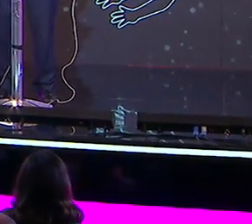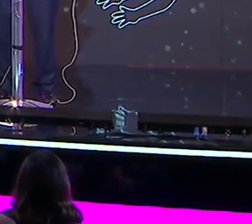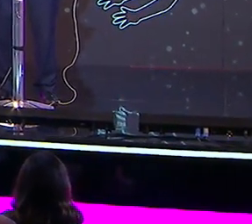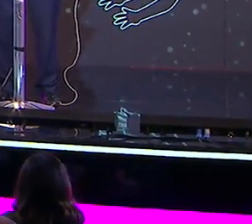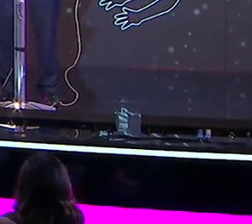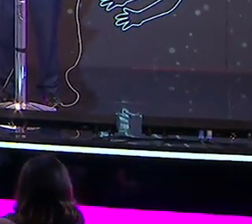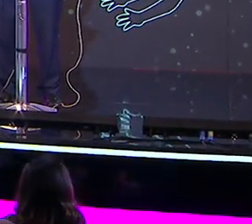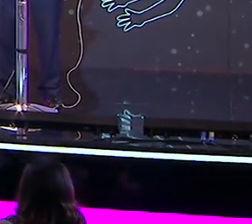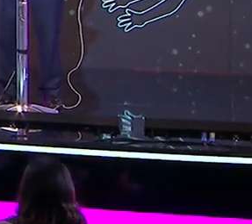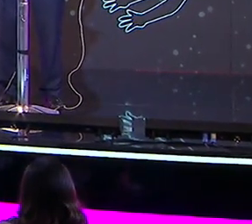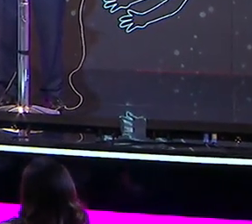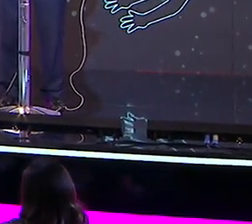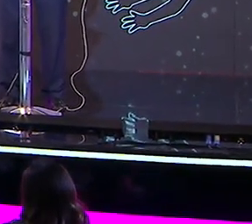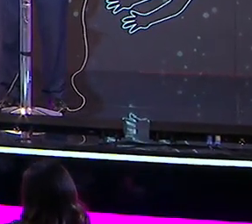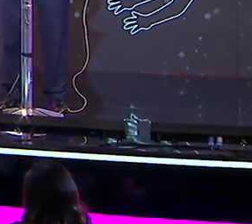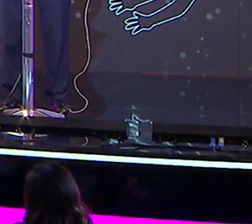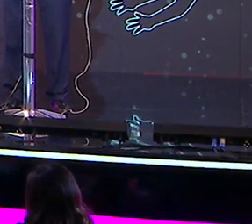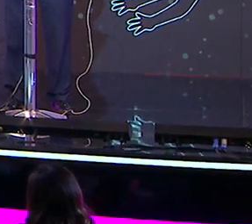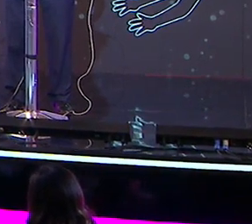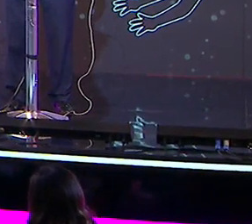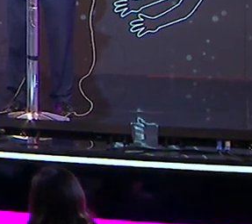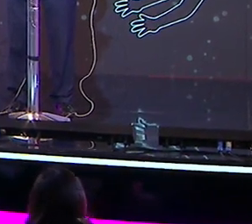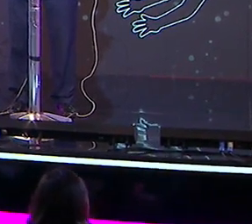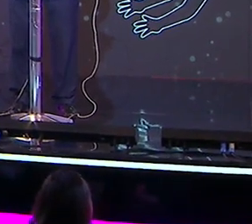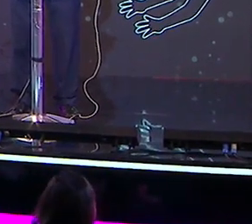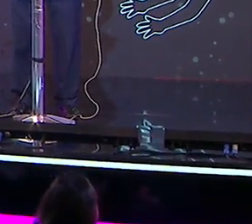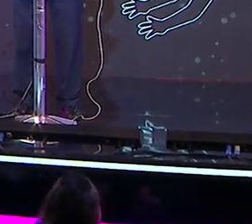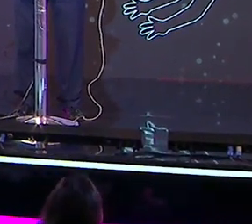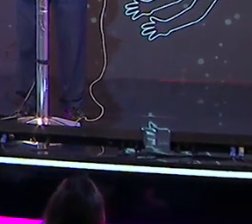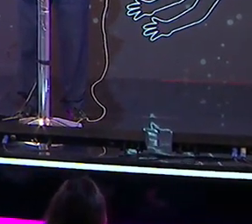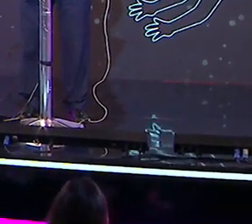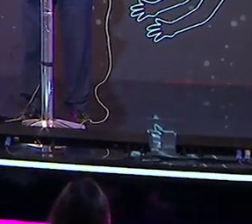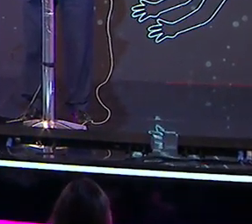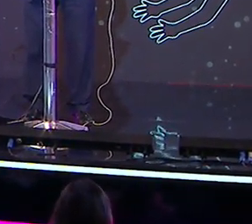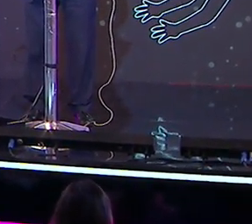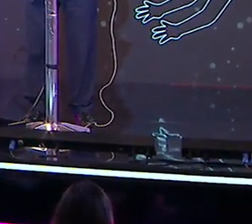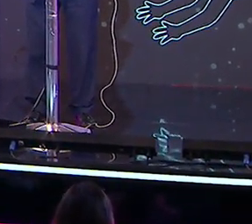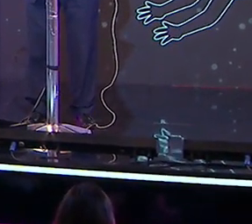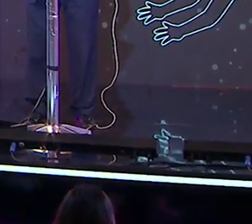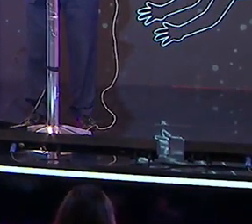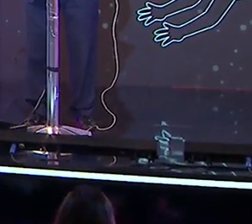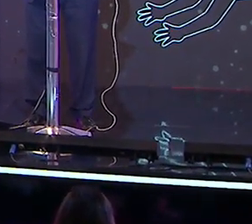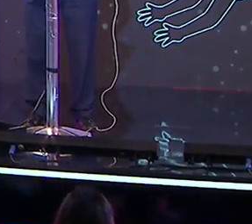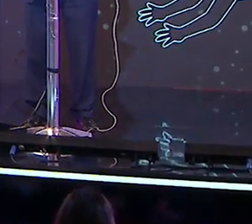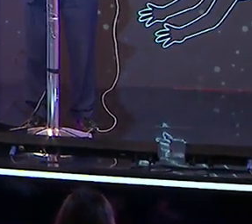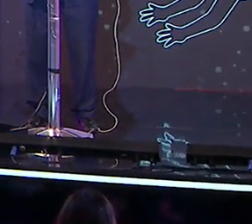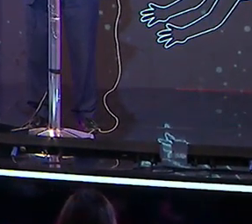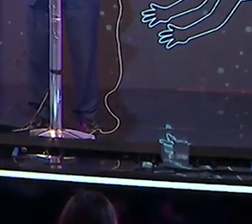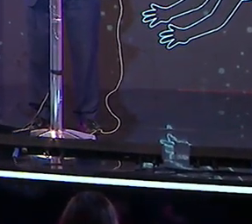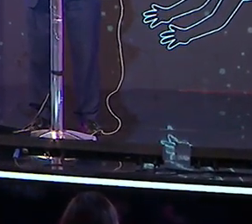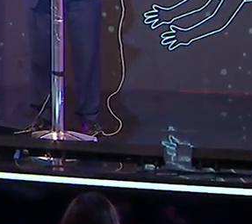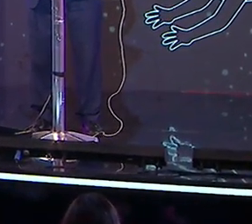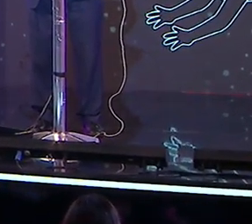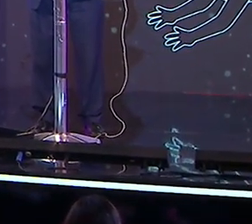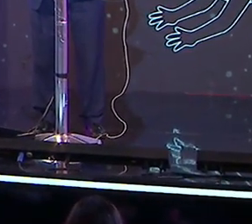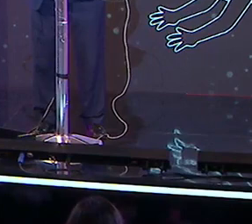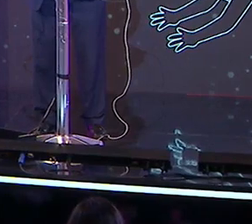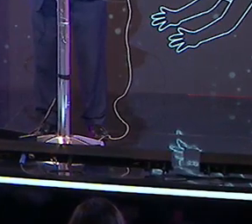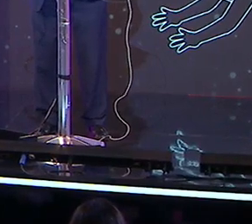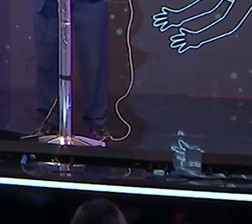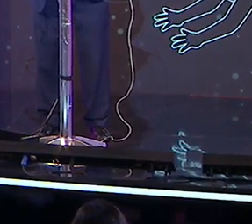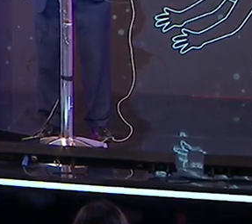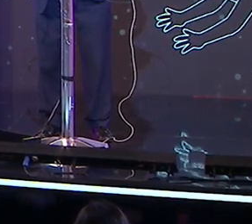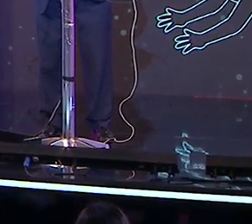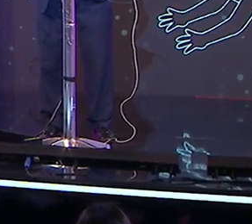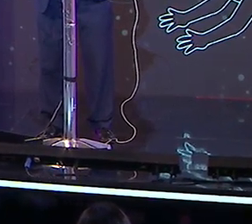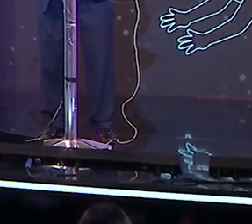con ambiciones de que su niño sea un genio musical, hay tanta distinción moral entre forzar a un niño a